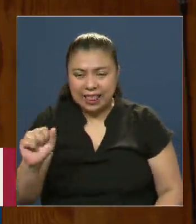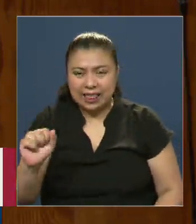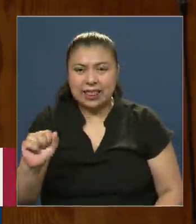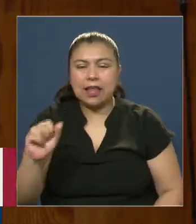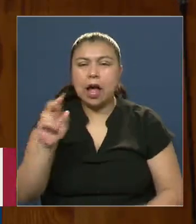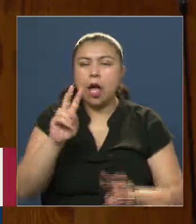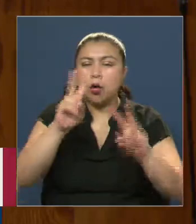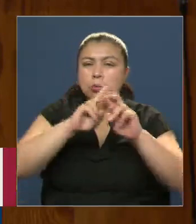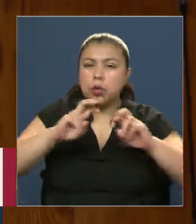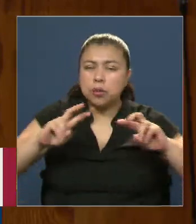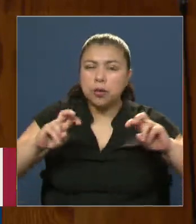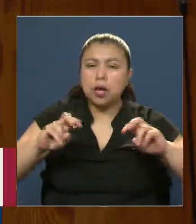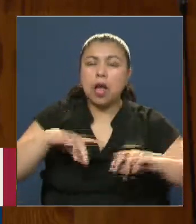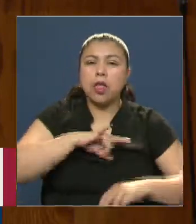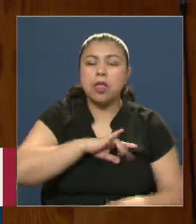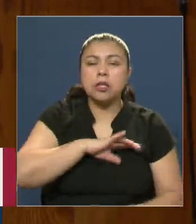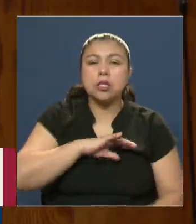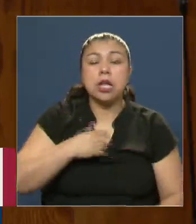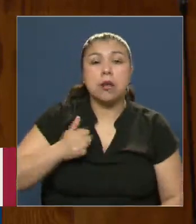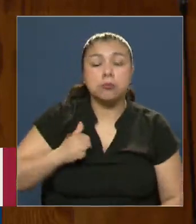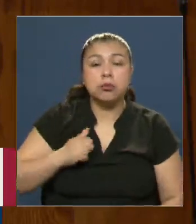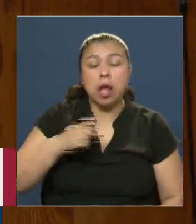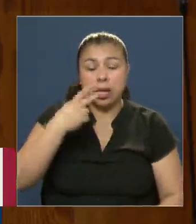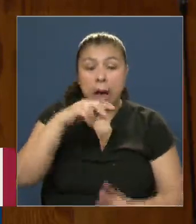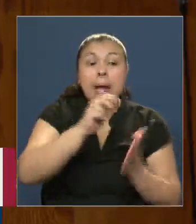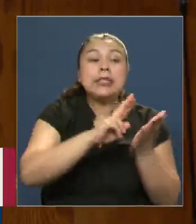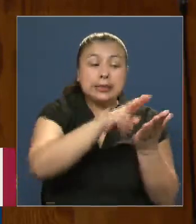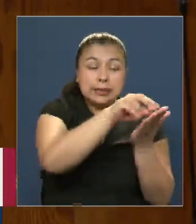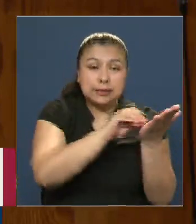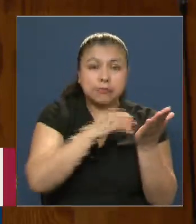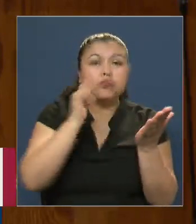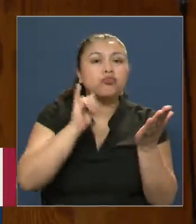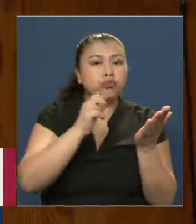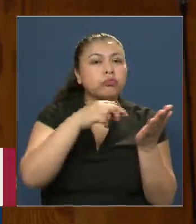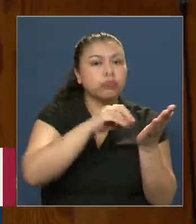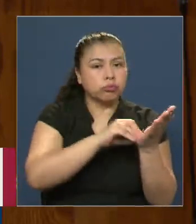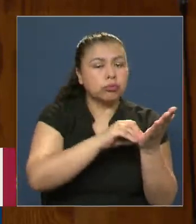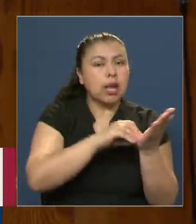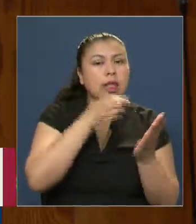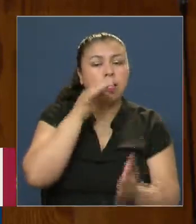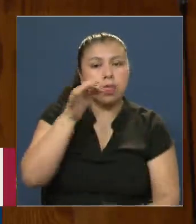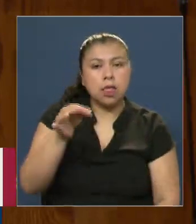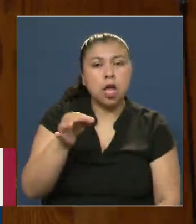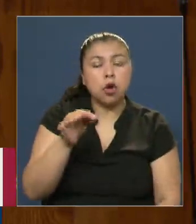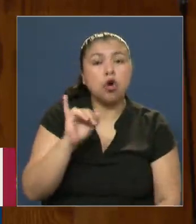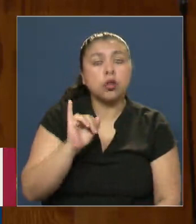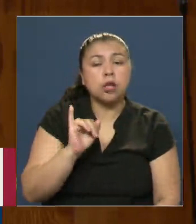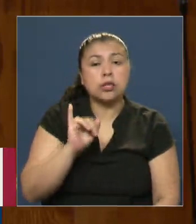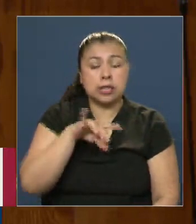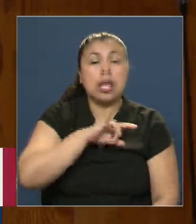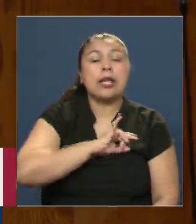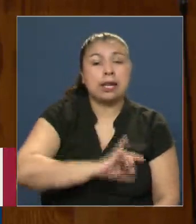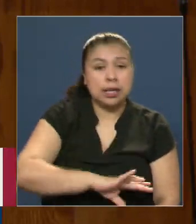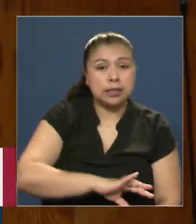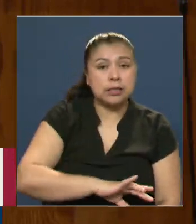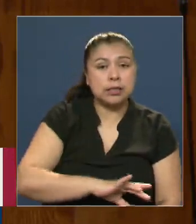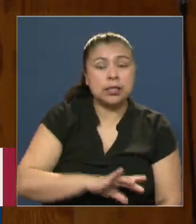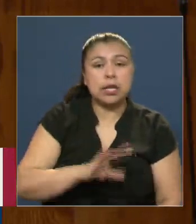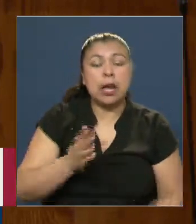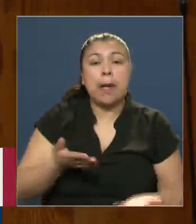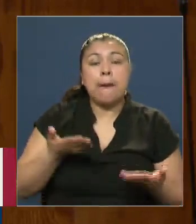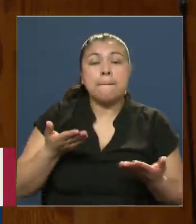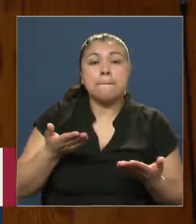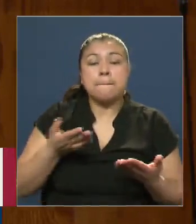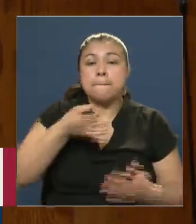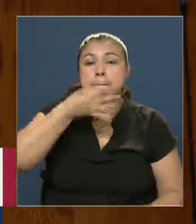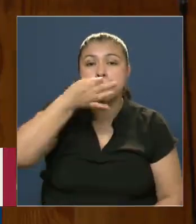de Chile, quienes, además de ratificar los contenidos expresados en el mensaje, manifestaron que, atendido a que Chile manifestó a